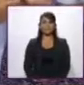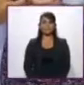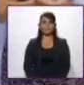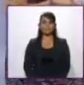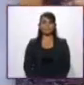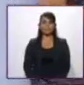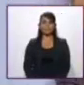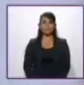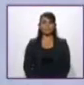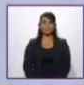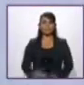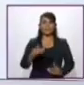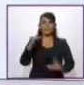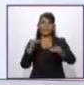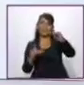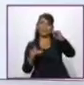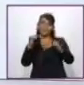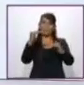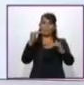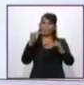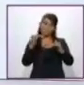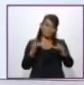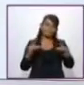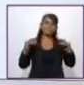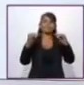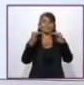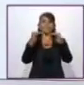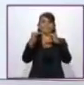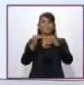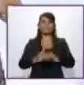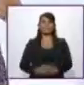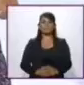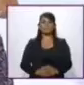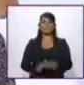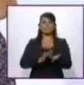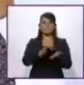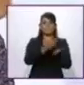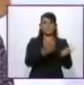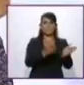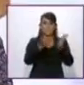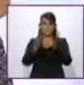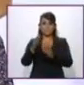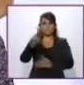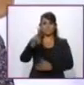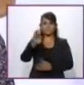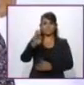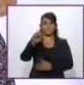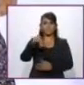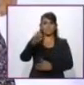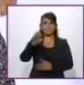Combate a la desigualdad. Gracias, candidato. Le toca el turno para Penélope Ramírez.